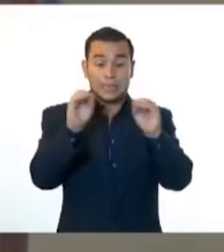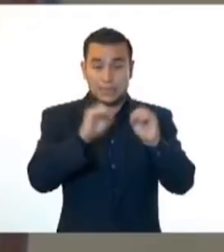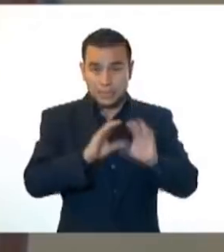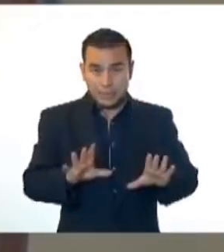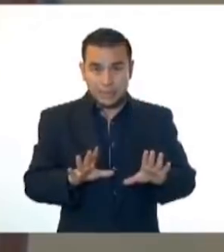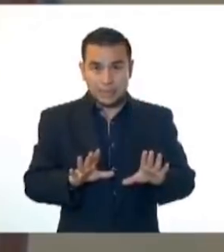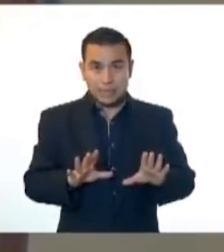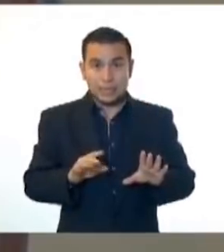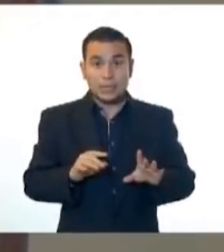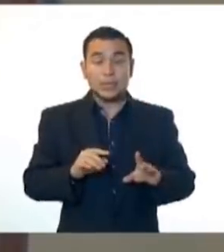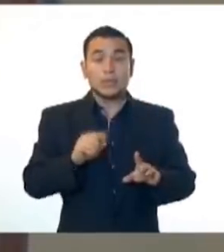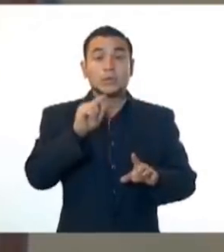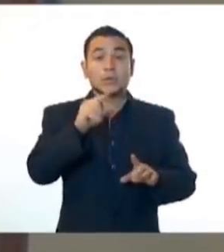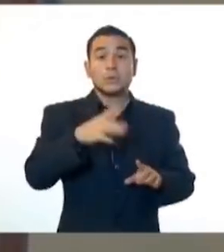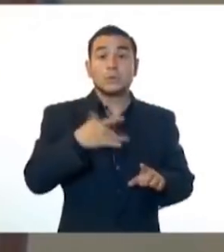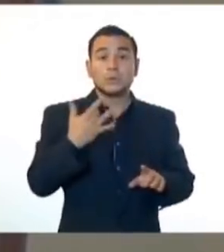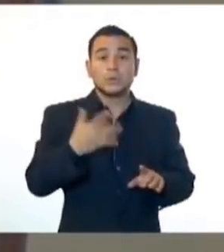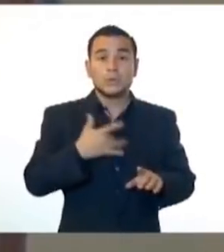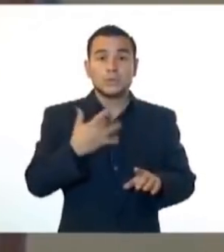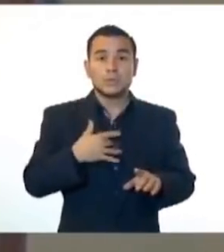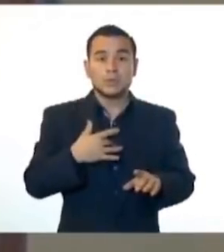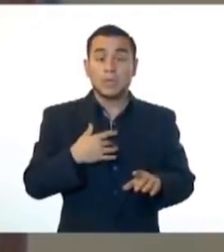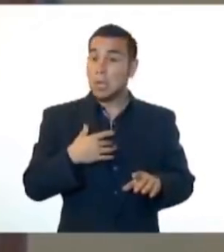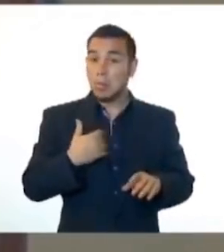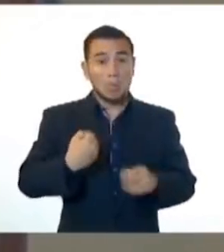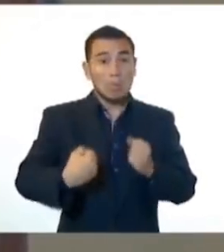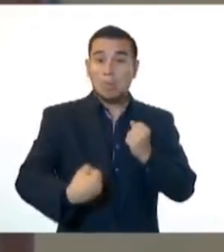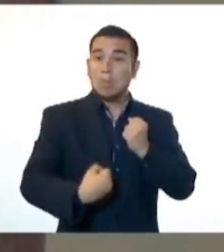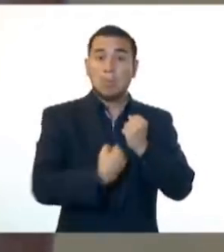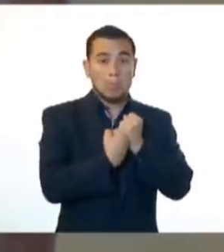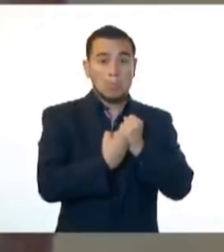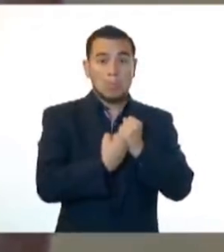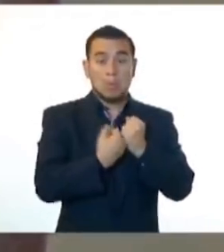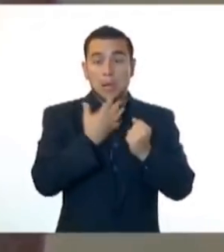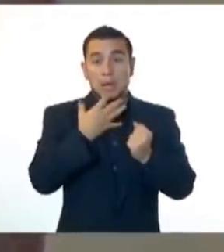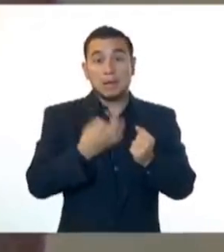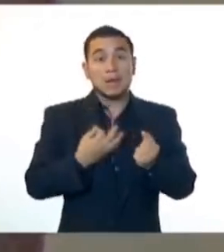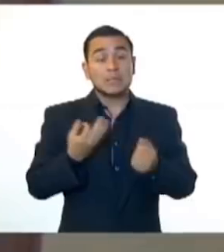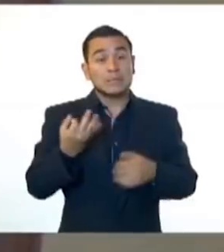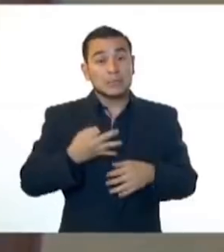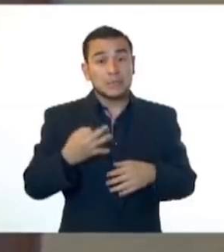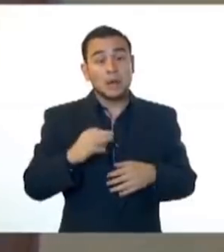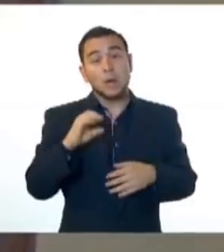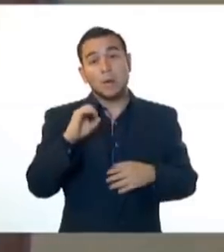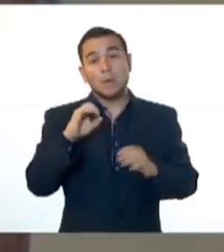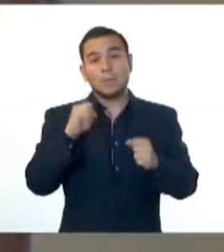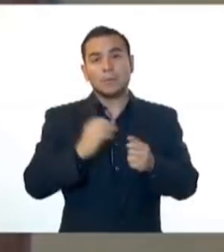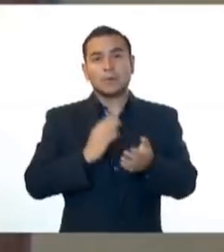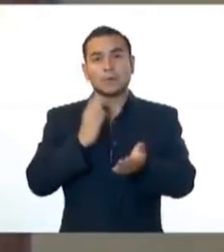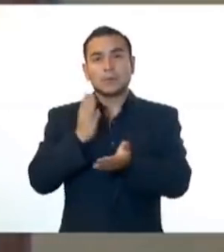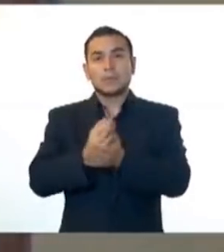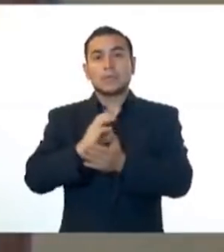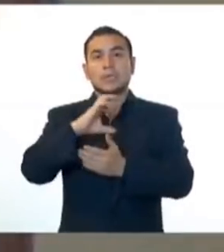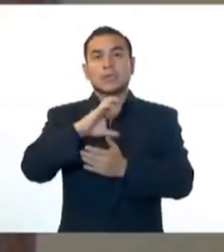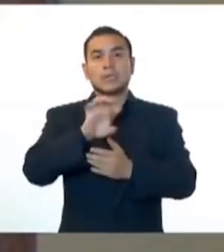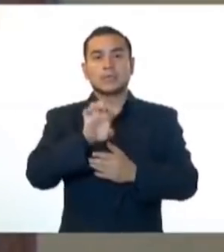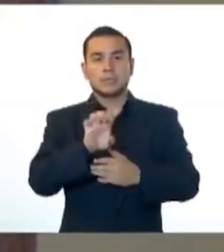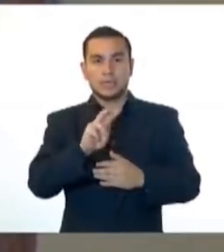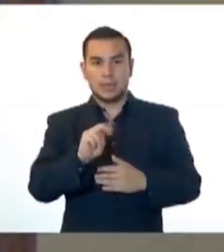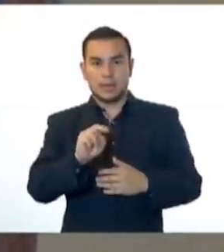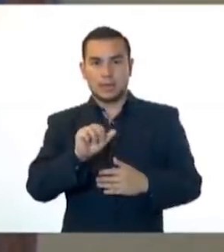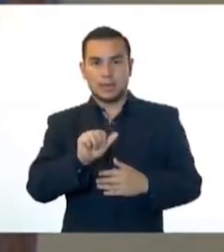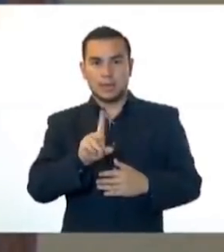que la gente denuncie si siente que no se le ha cumplido con su subsidio o también pueden ir a todos los SENAES. Pero ¿cómo va a